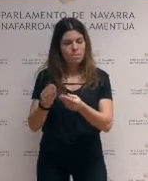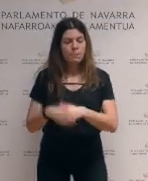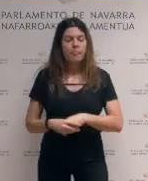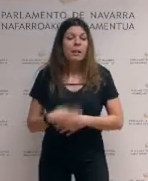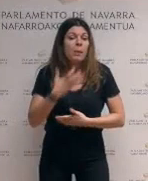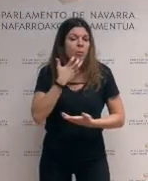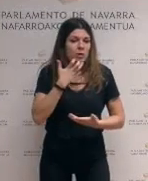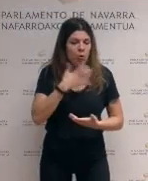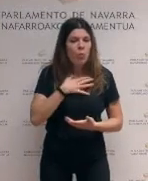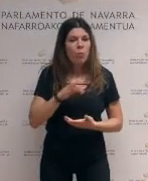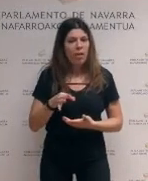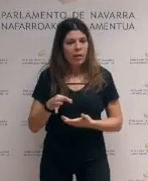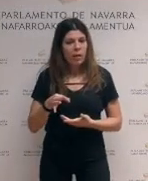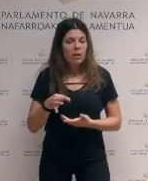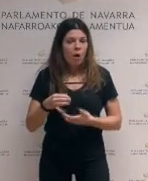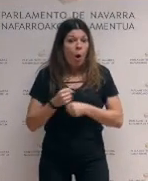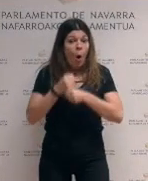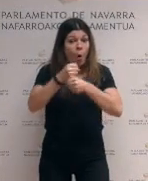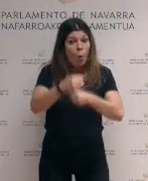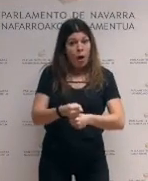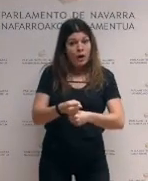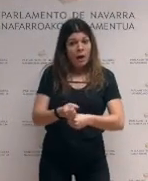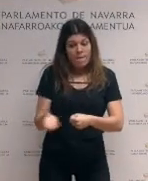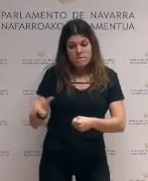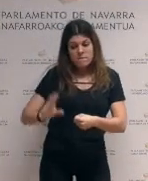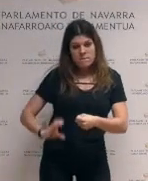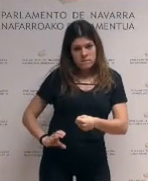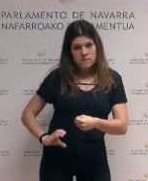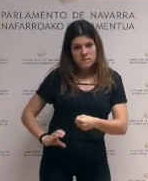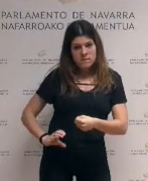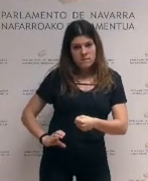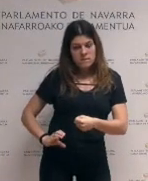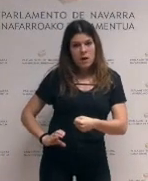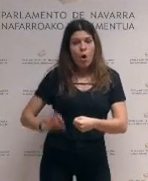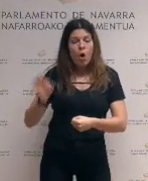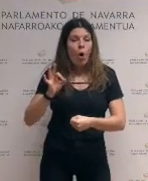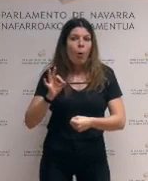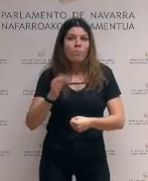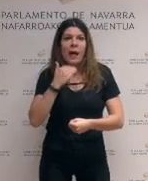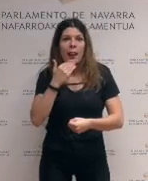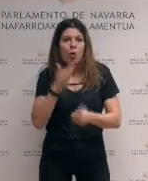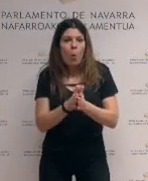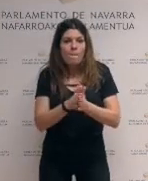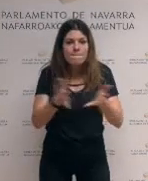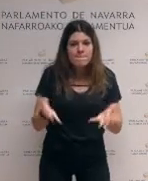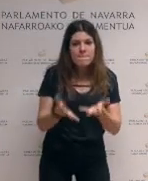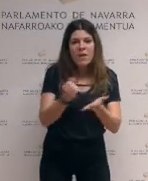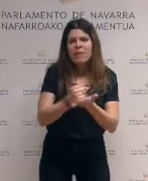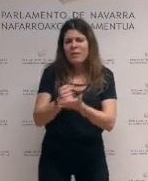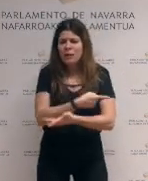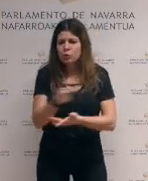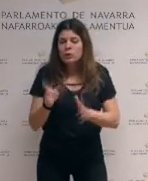ejemplo, una retribución de las guardias de las farmacias o unos incentivos, no para todas las farmacias, pero sí para aquellas que consideramos